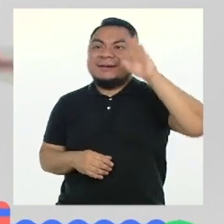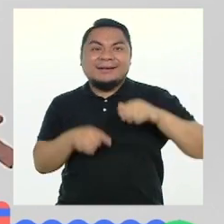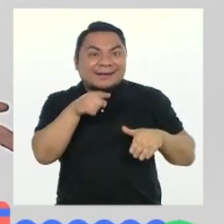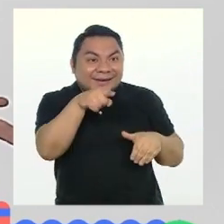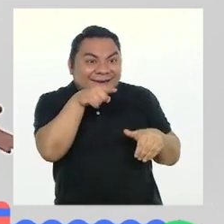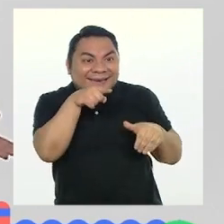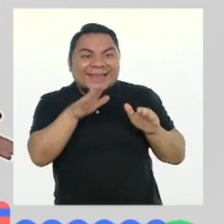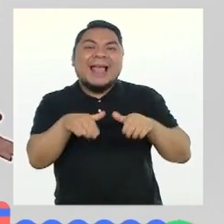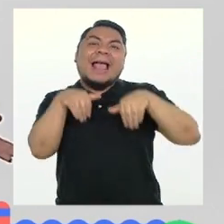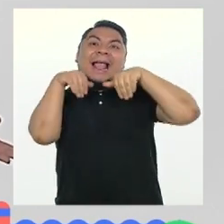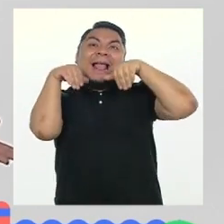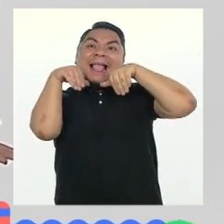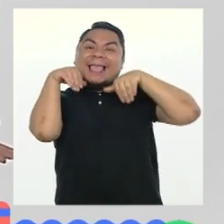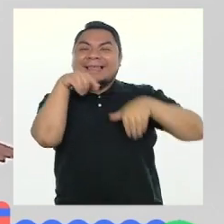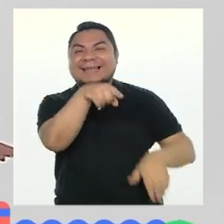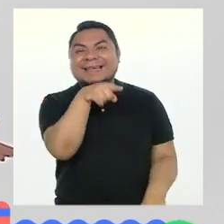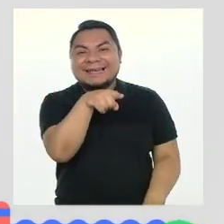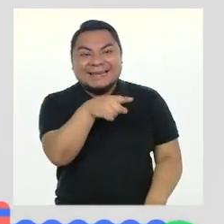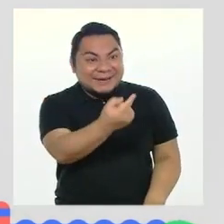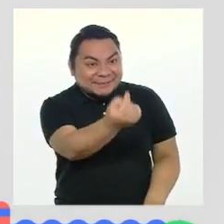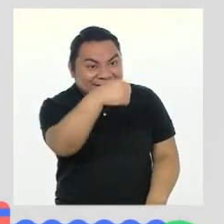¡Calcetín! ¡Qué bueno que hayas venido!